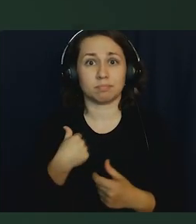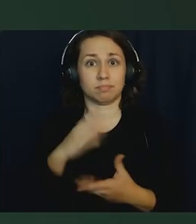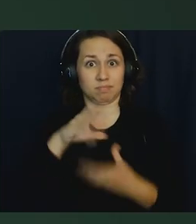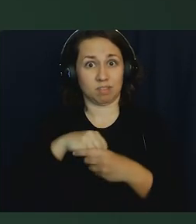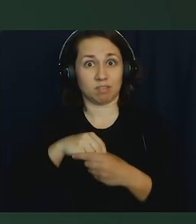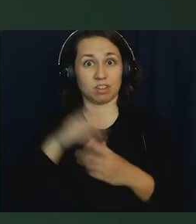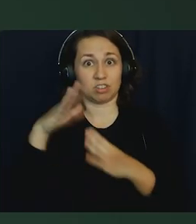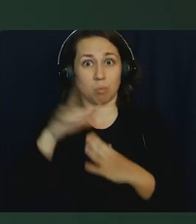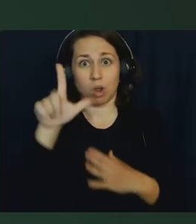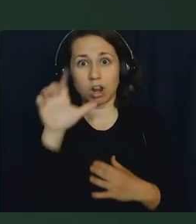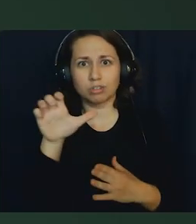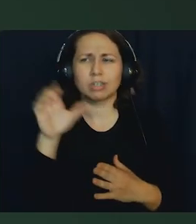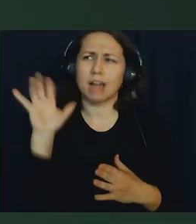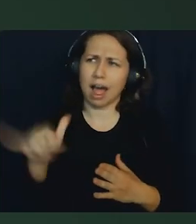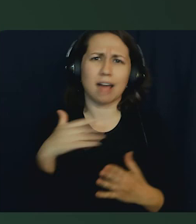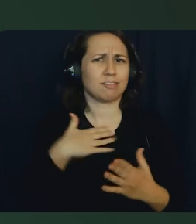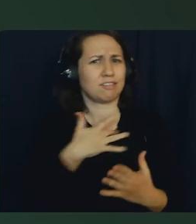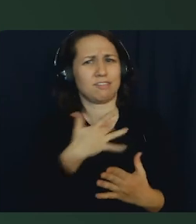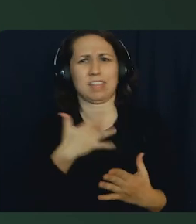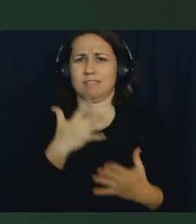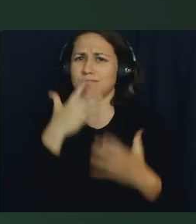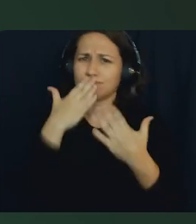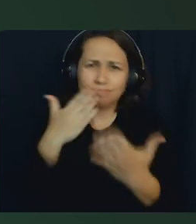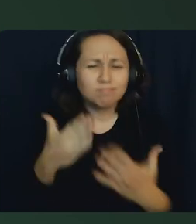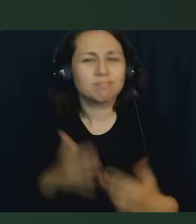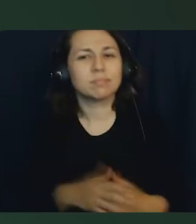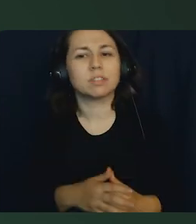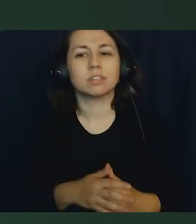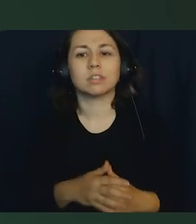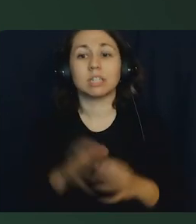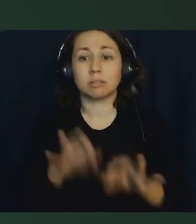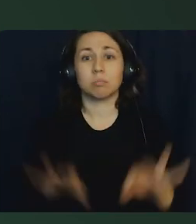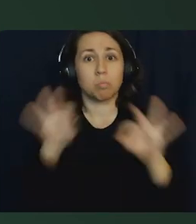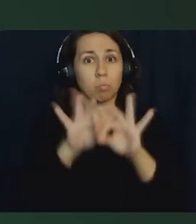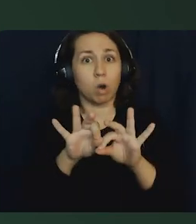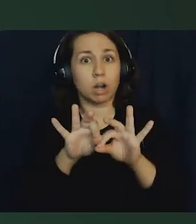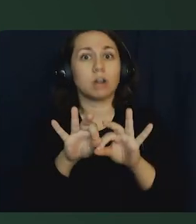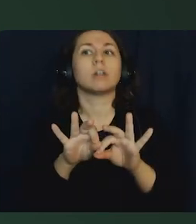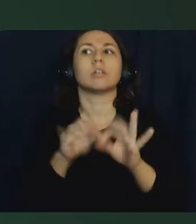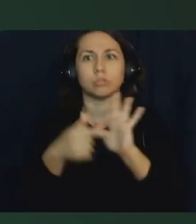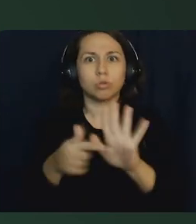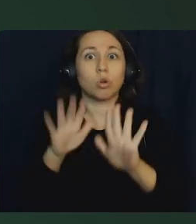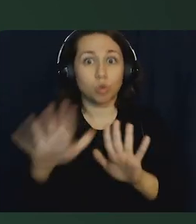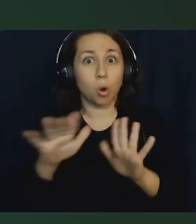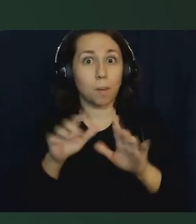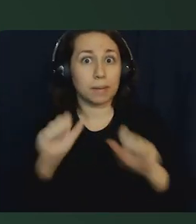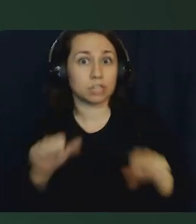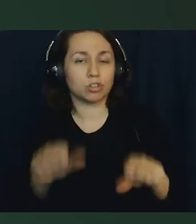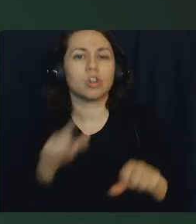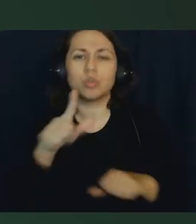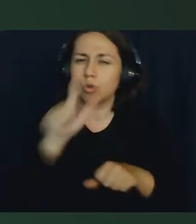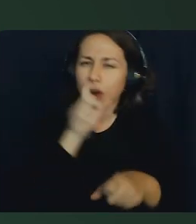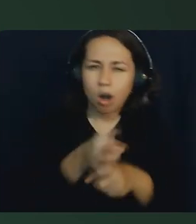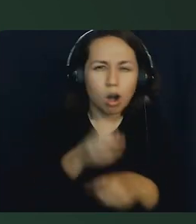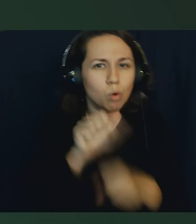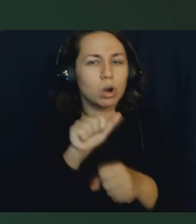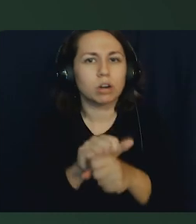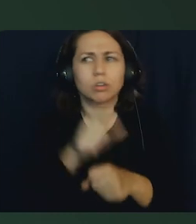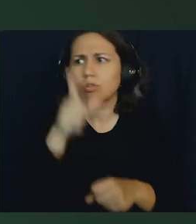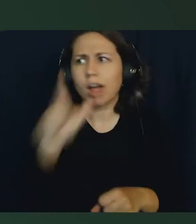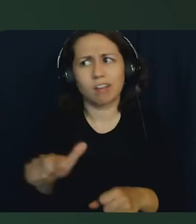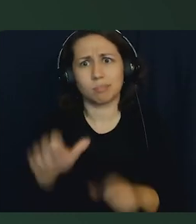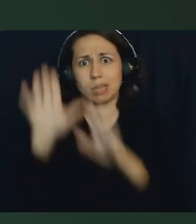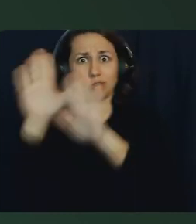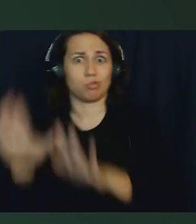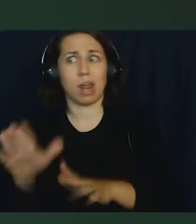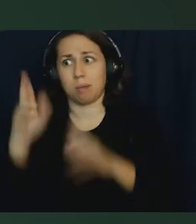Ser parte de los 100 mejores es algo por lo cual estar agradecido. Y la clave para llegar a tu potencial es con trabajo duro y